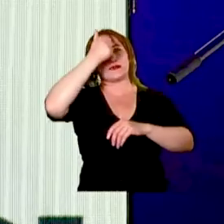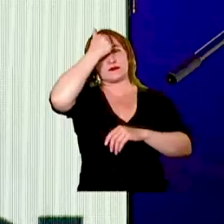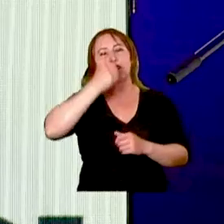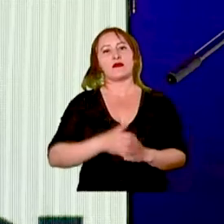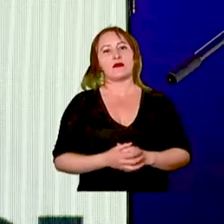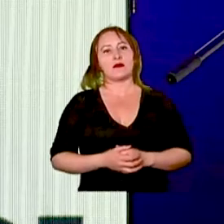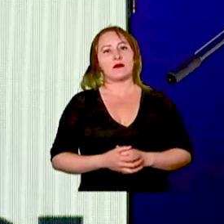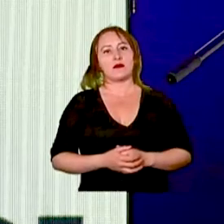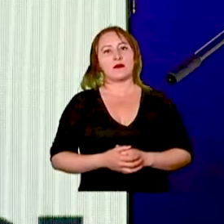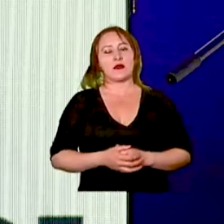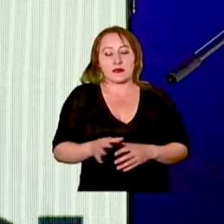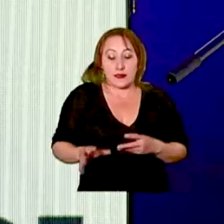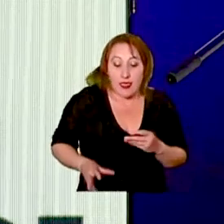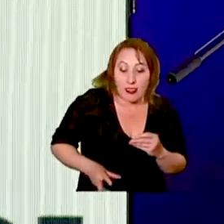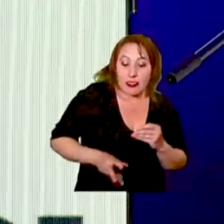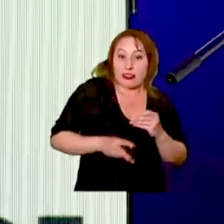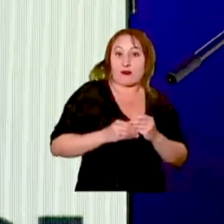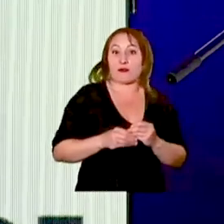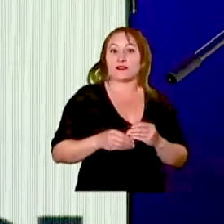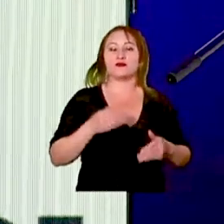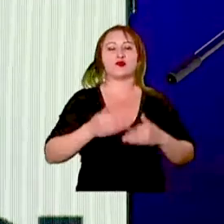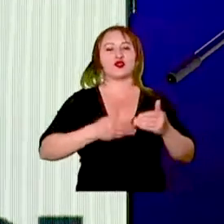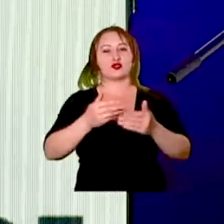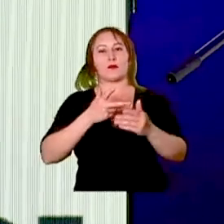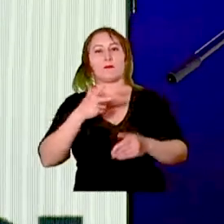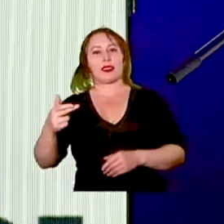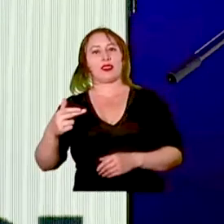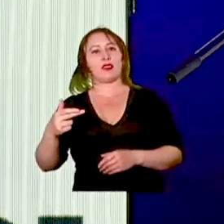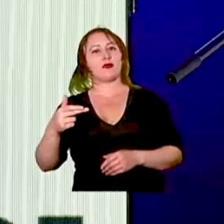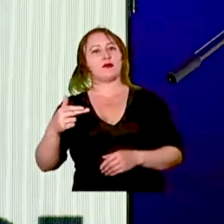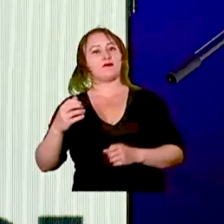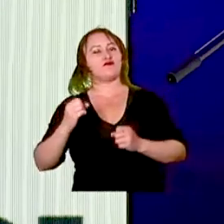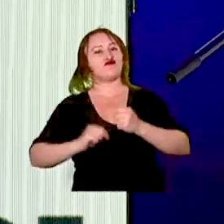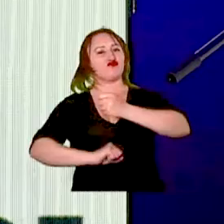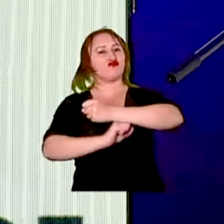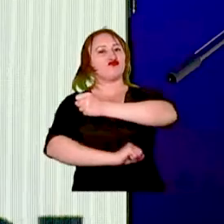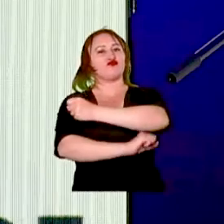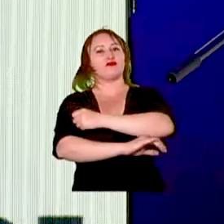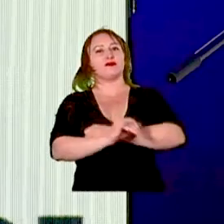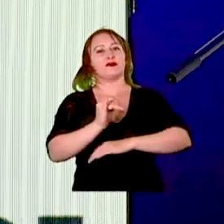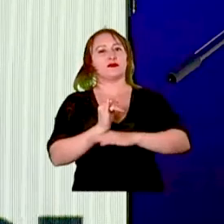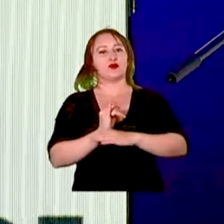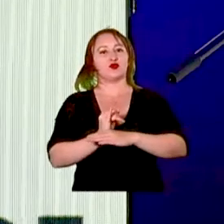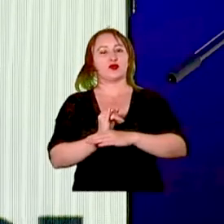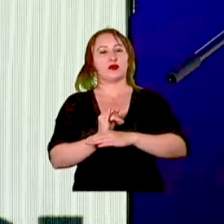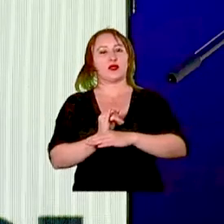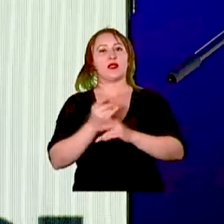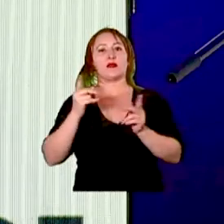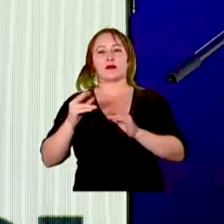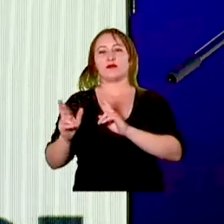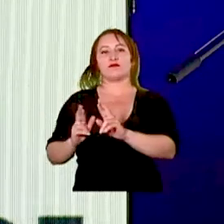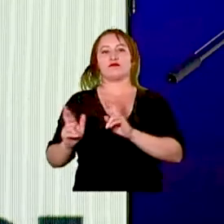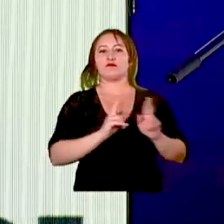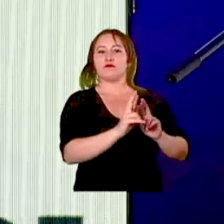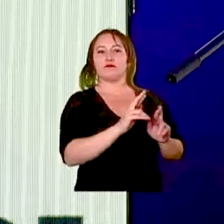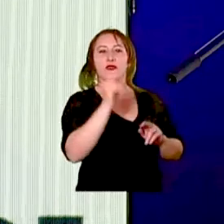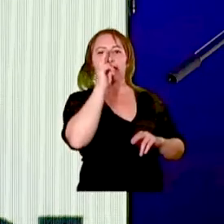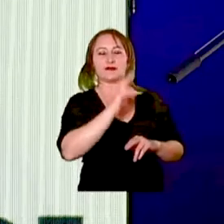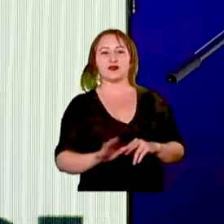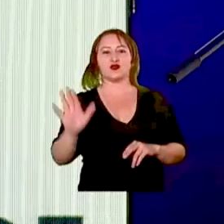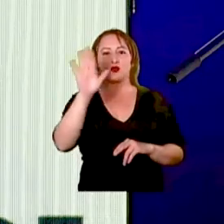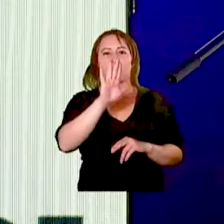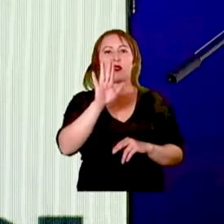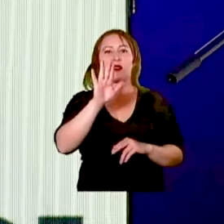se complementan además con un proceso paralelo de fortalecimiento institucional y de relacionamiento